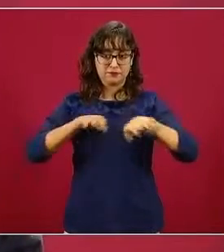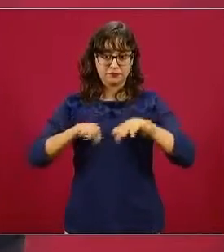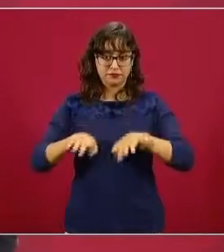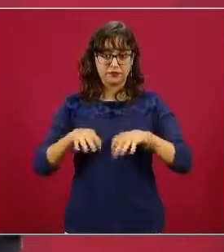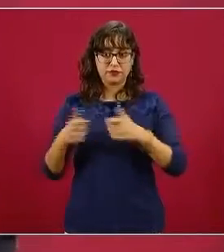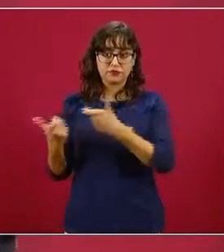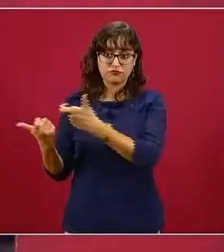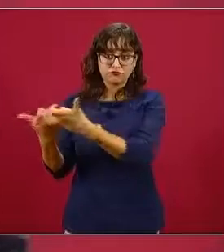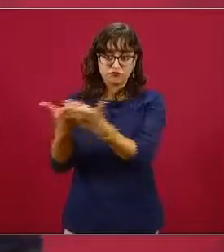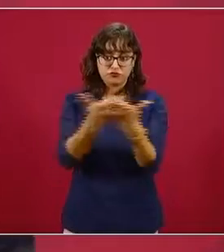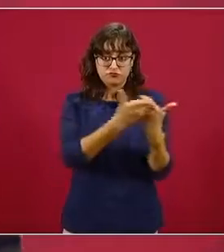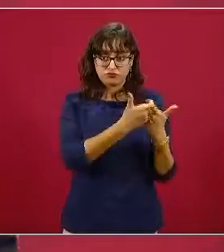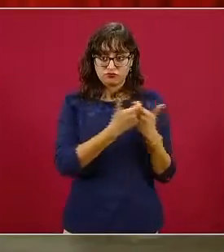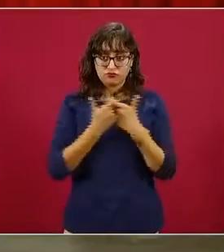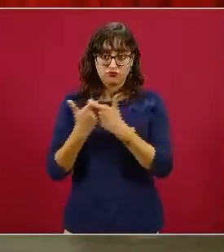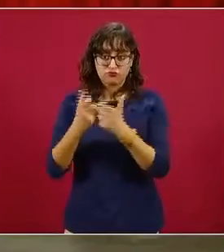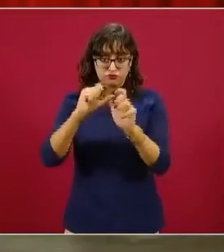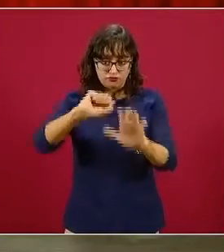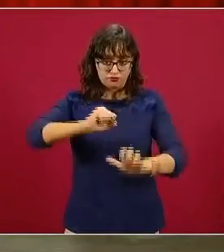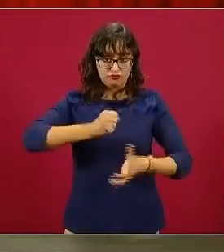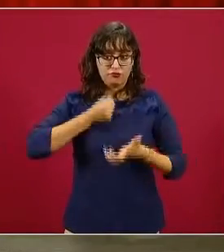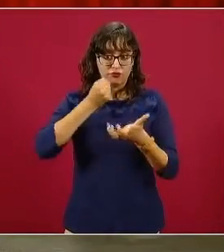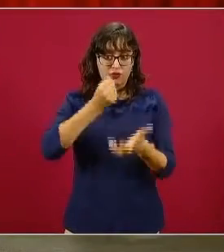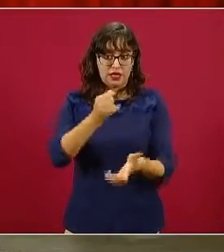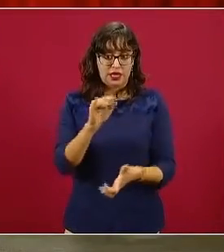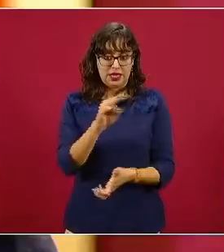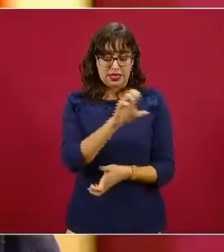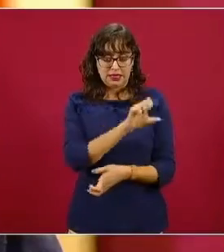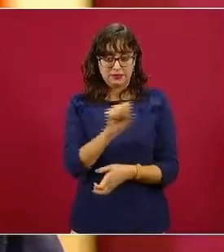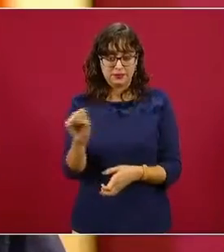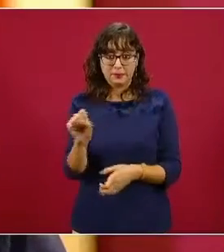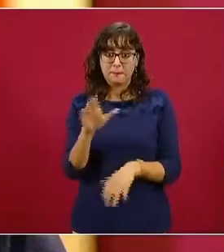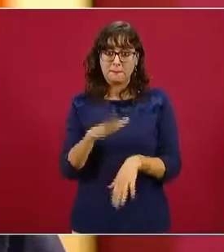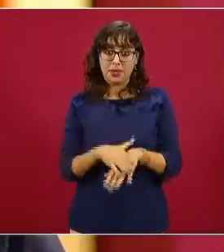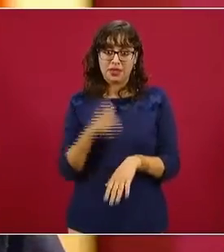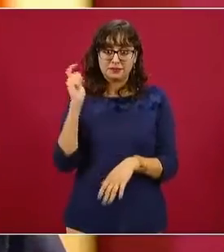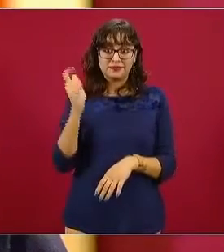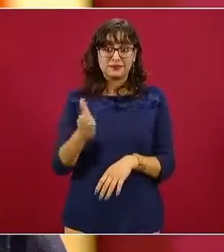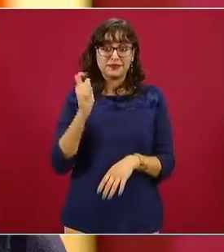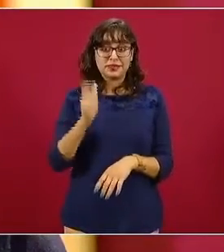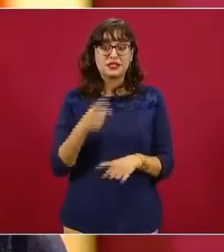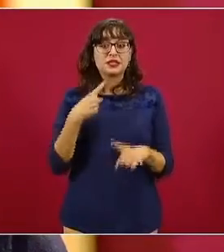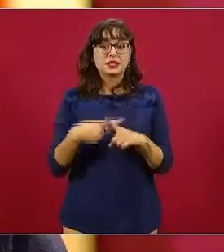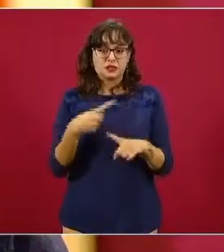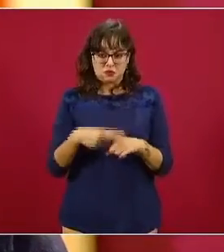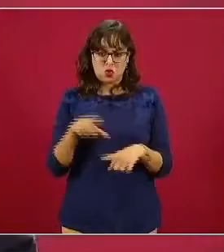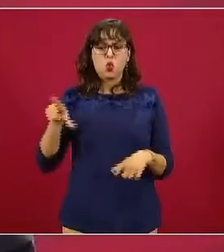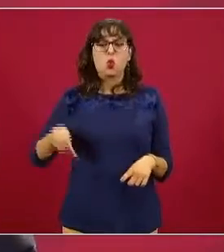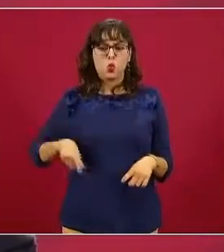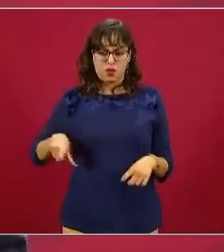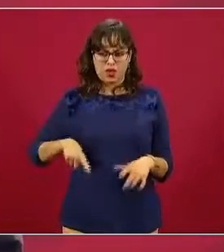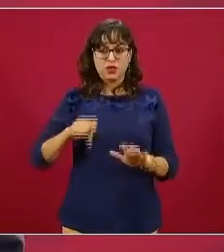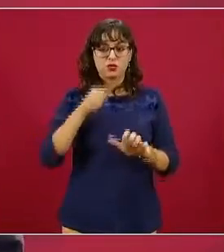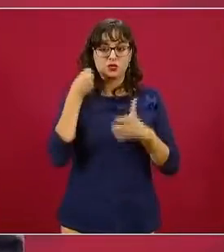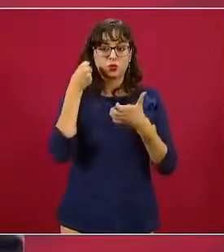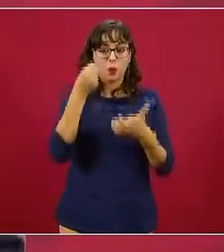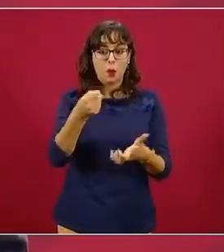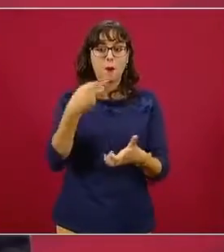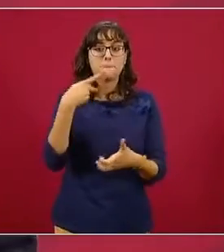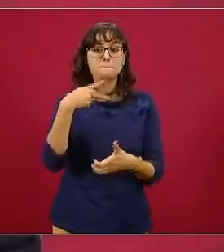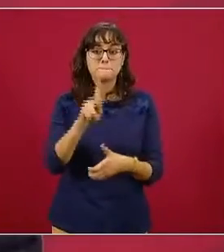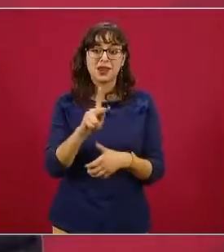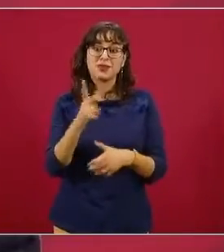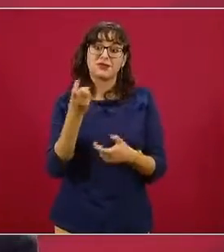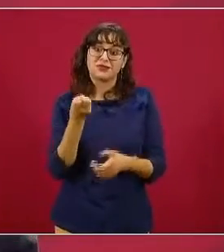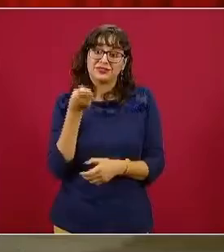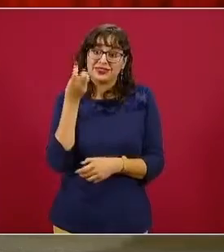trabajadoras que cotizan y componen el patrimonio. La contribución principal ha venido del gobierno, pero es una institución cuyo